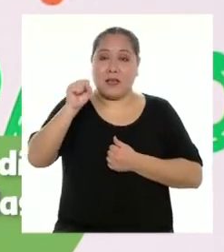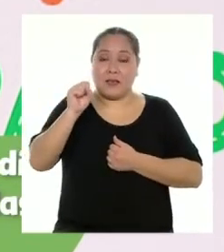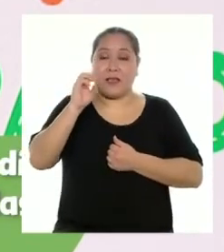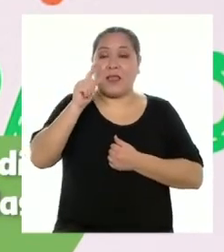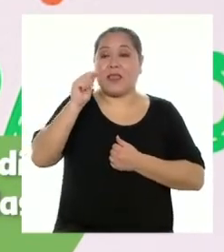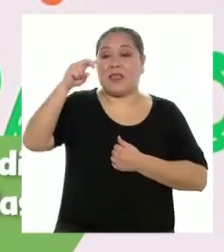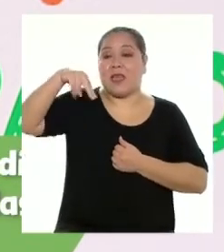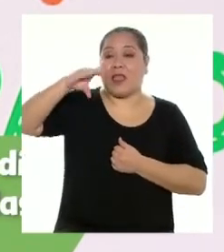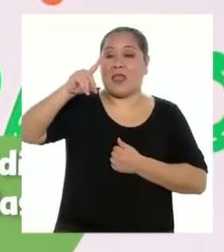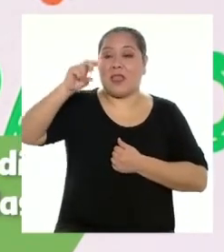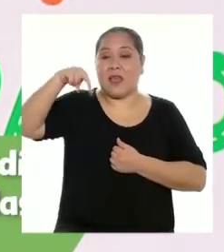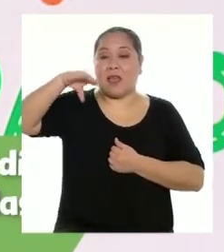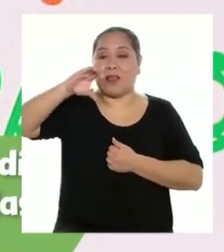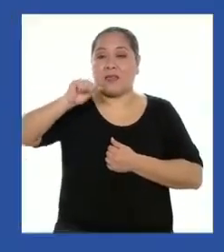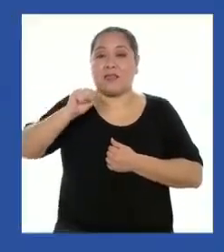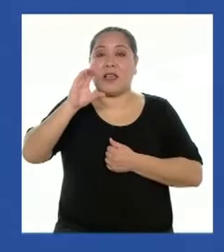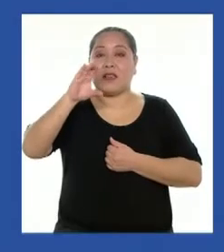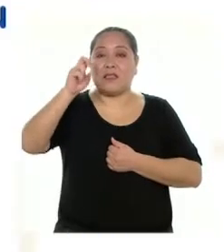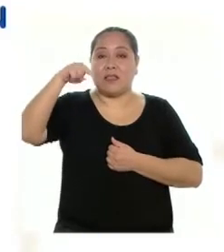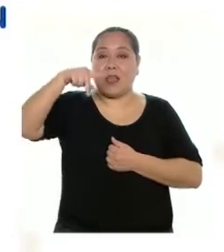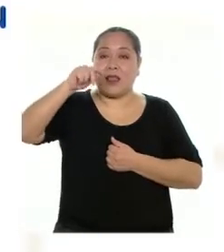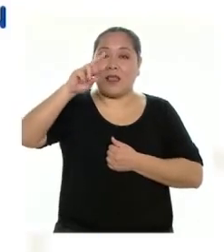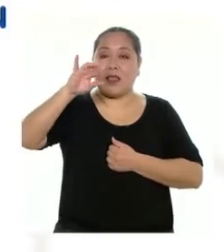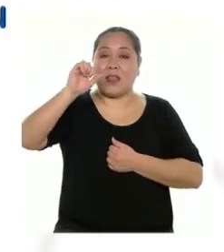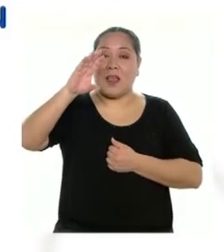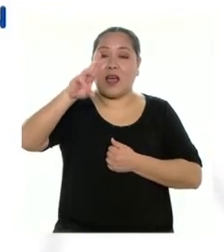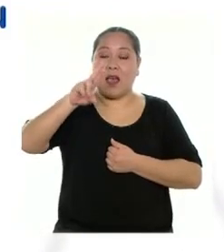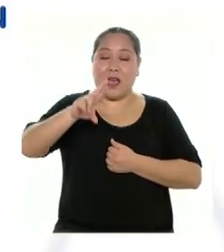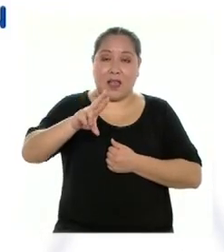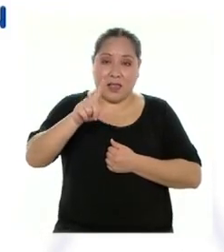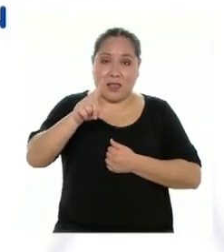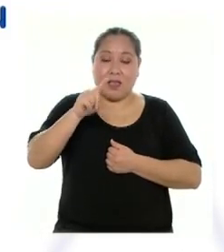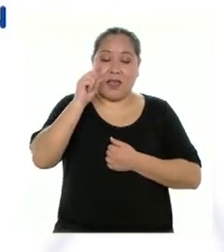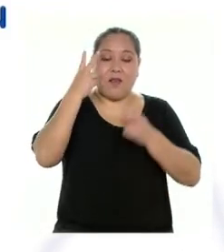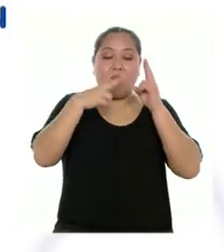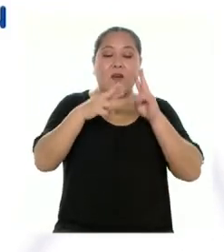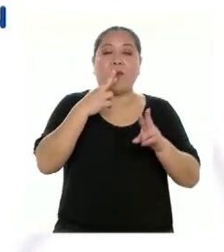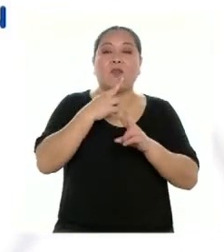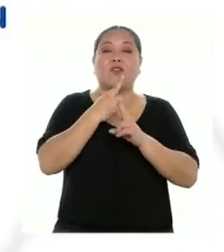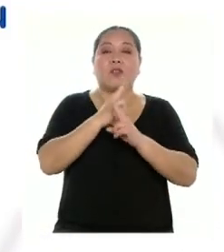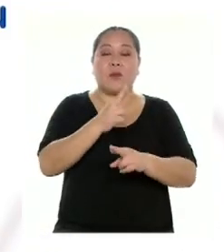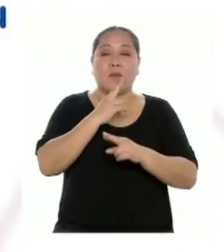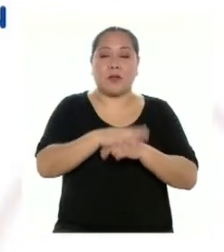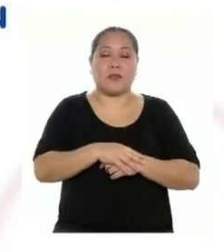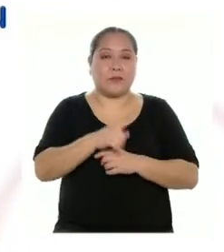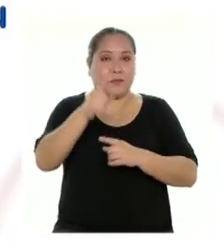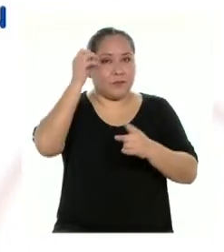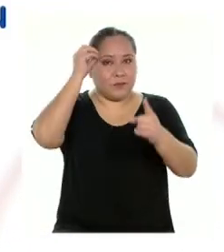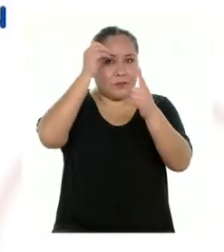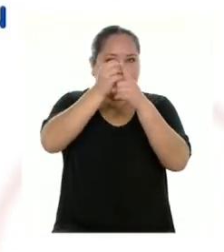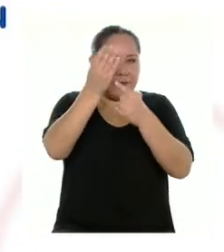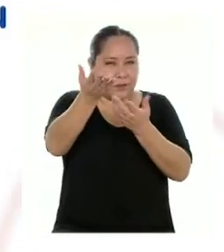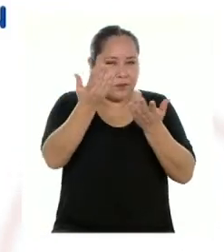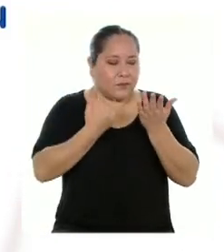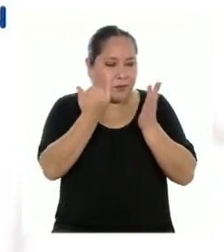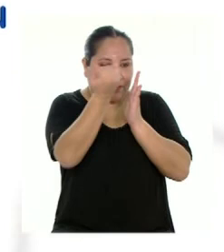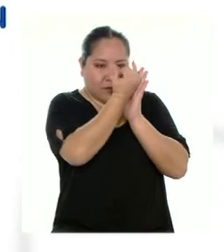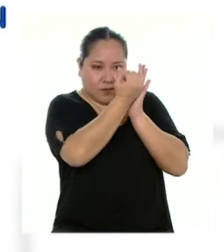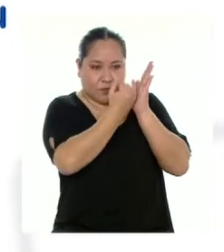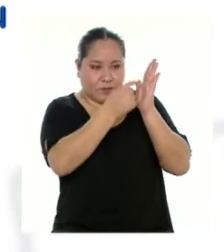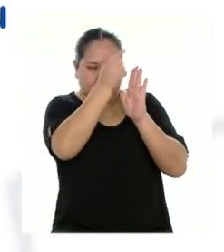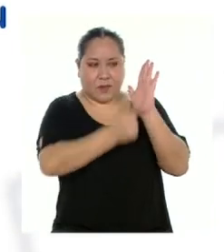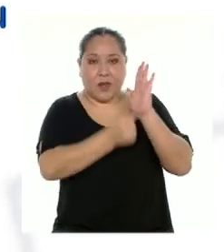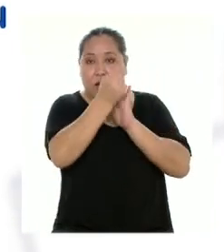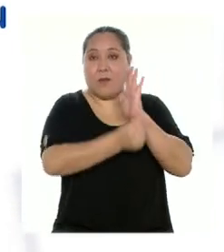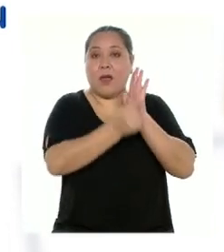las conclusiones de nuestro estudio. Ahora te toca a ti. Las y los invito a realizar los gráficos de barras y